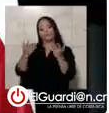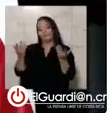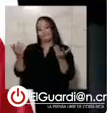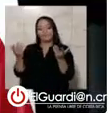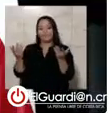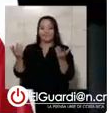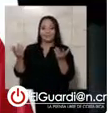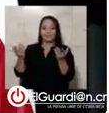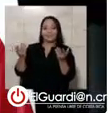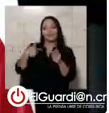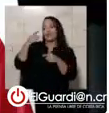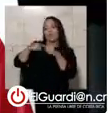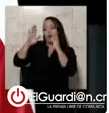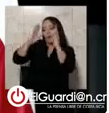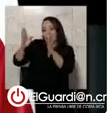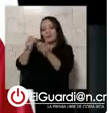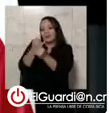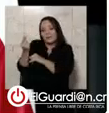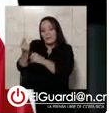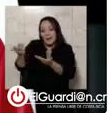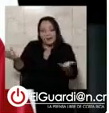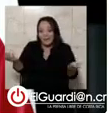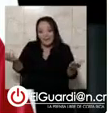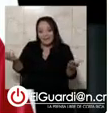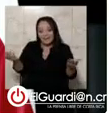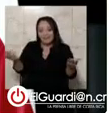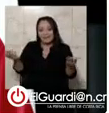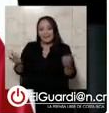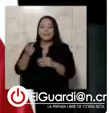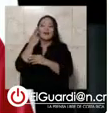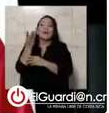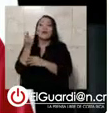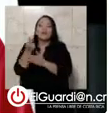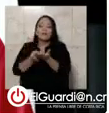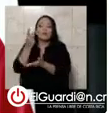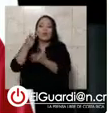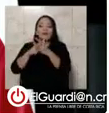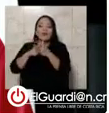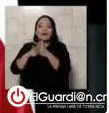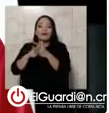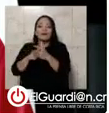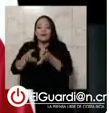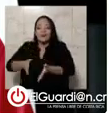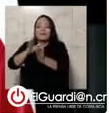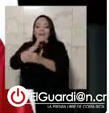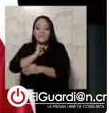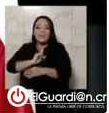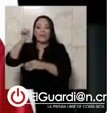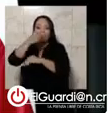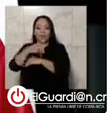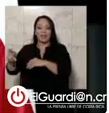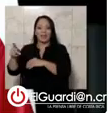decirle, entrémosle aunque no tengamos la plata. ¿Cuánto nos costó arreglar Cambronero con el deslizamiento